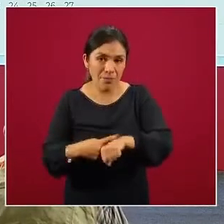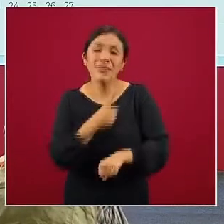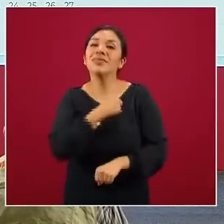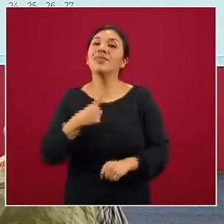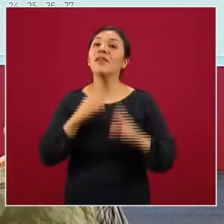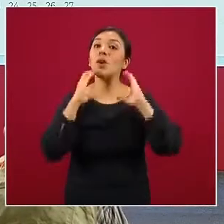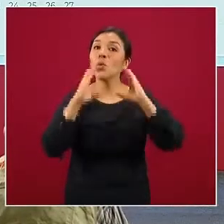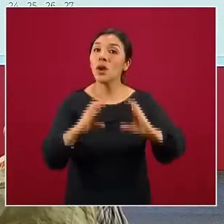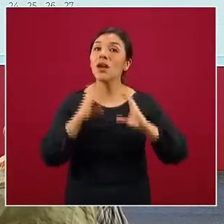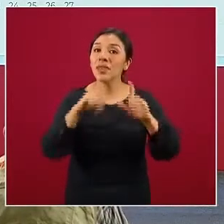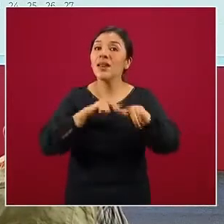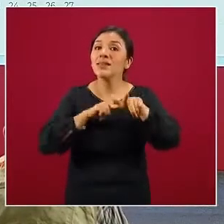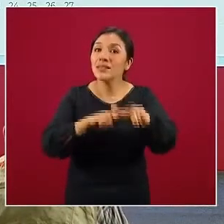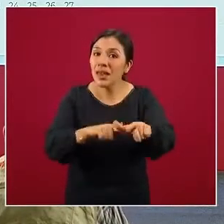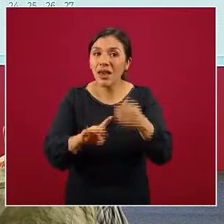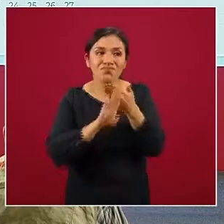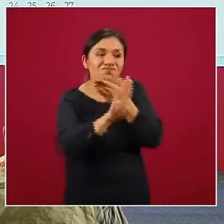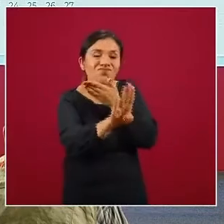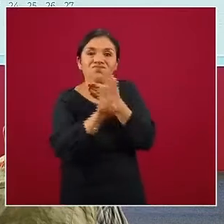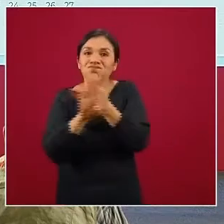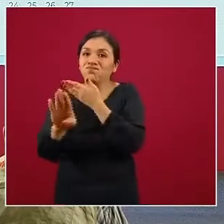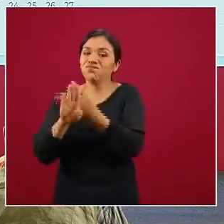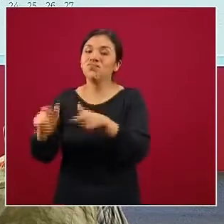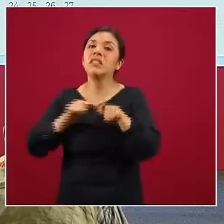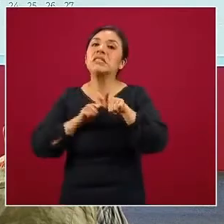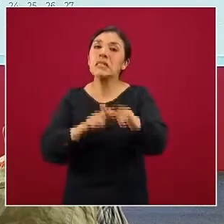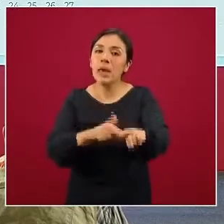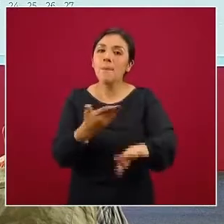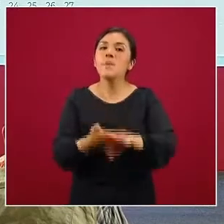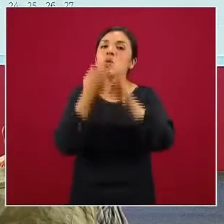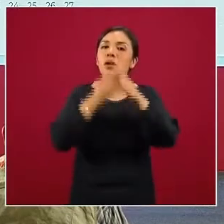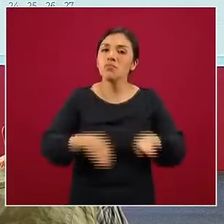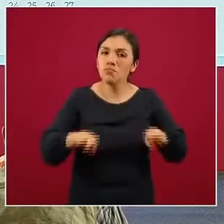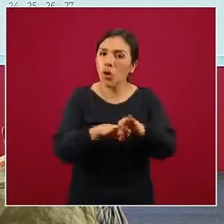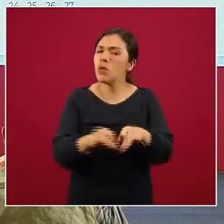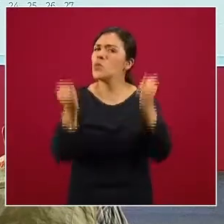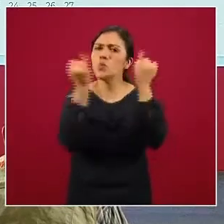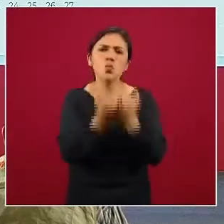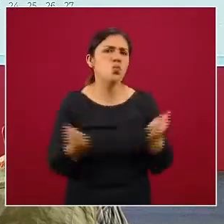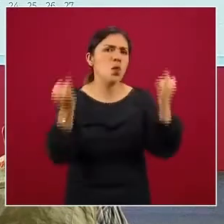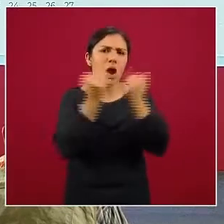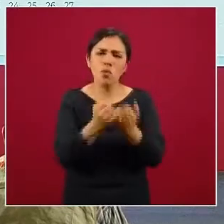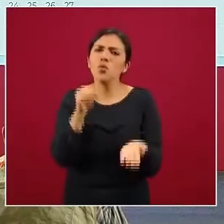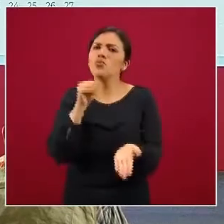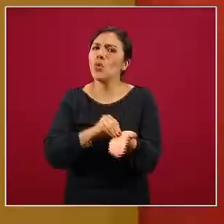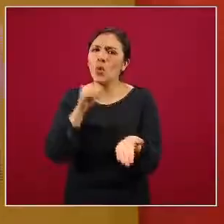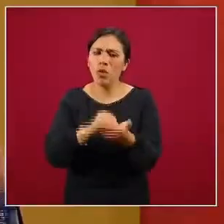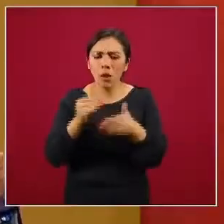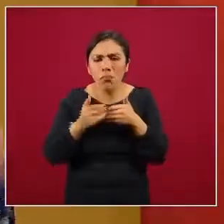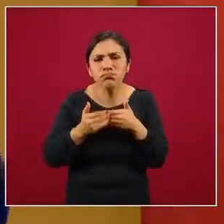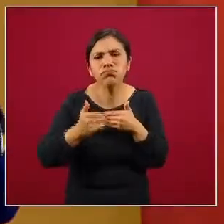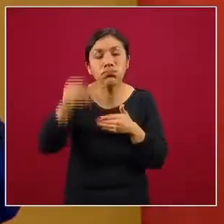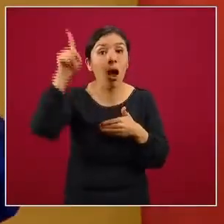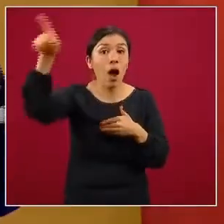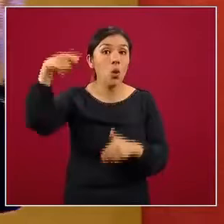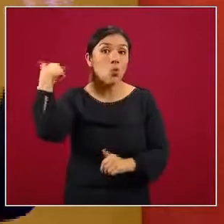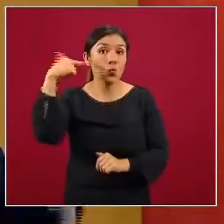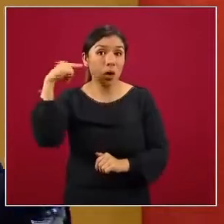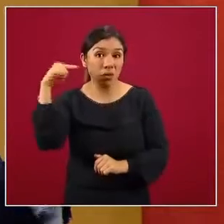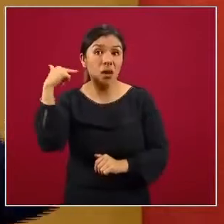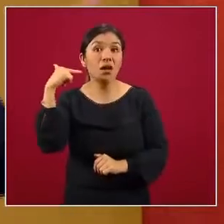de precaución, de prevención, siguen siendo las mismas y siguen siendo vigentes, y en